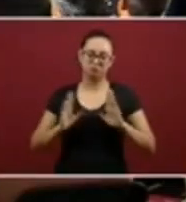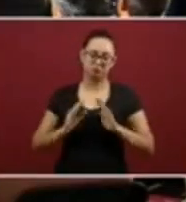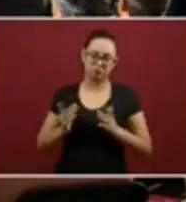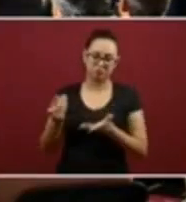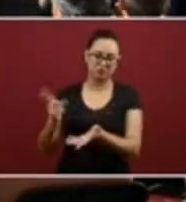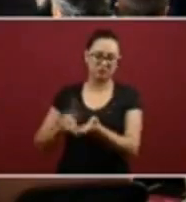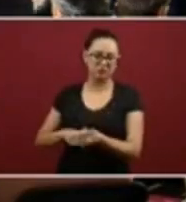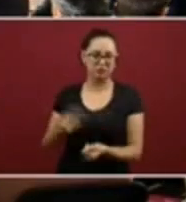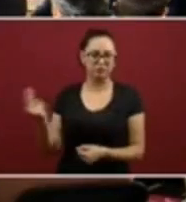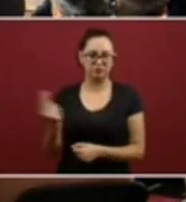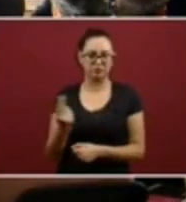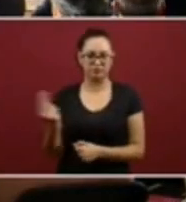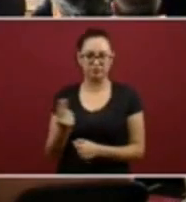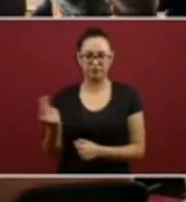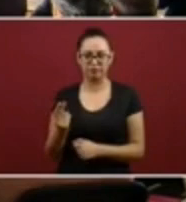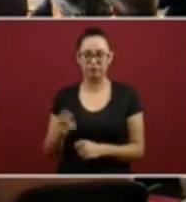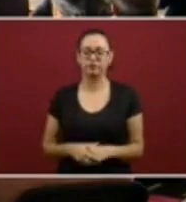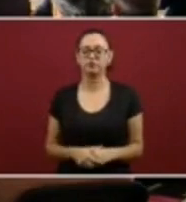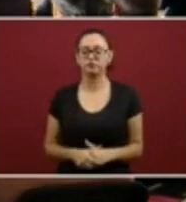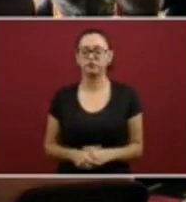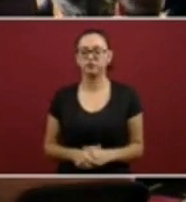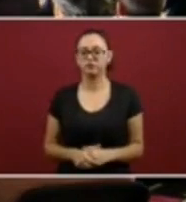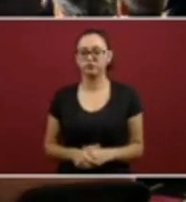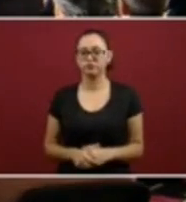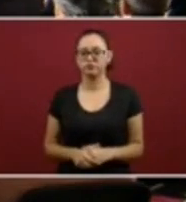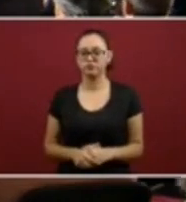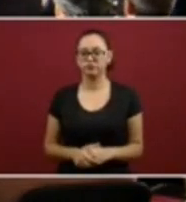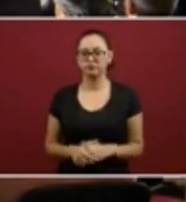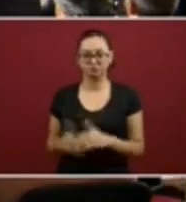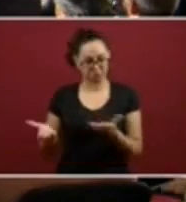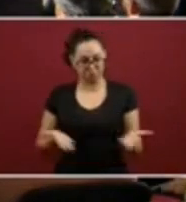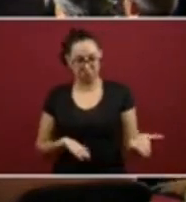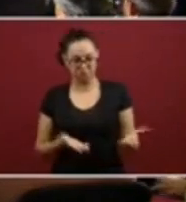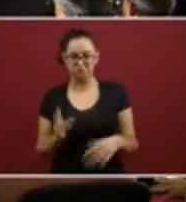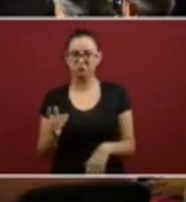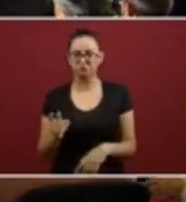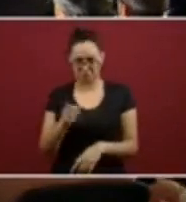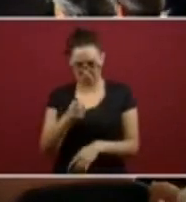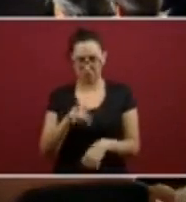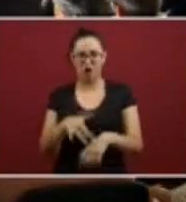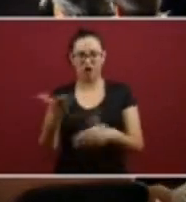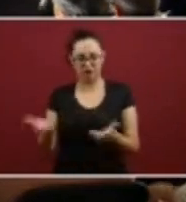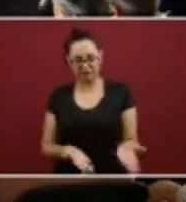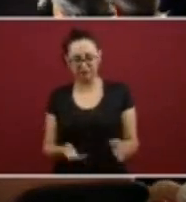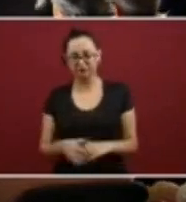Pues a ver si te toca exponer.